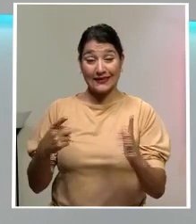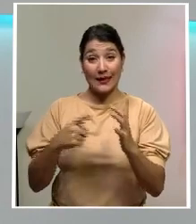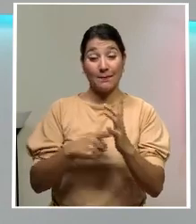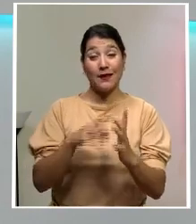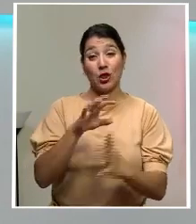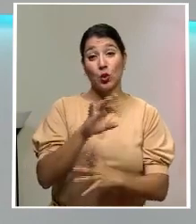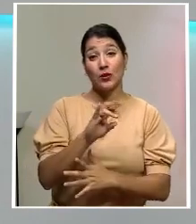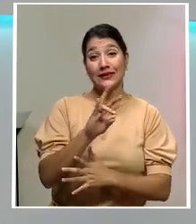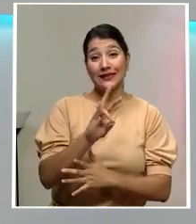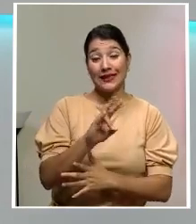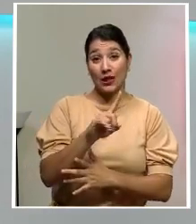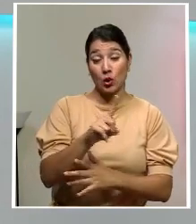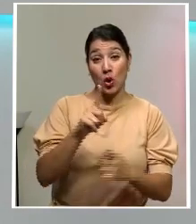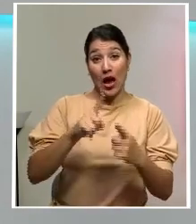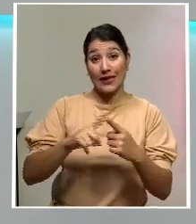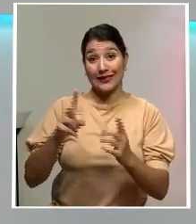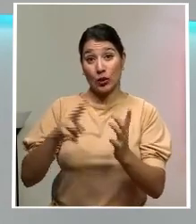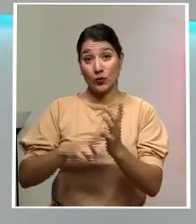2019.